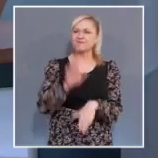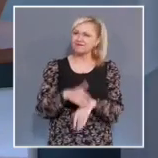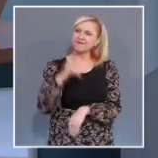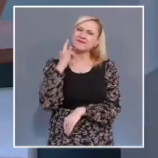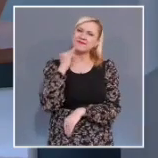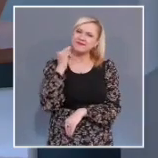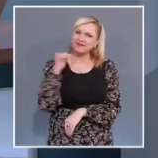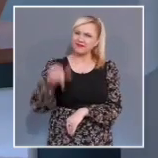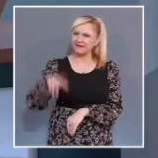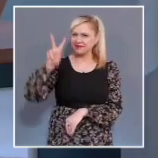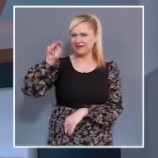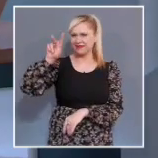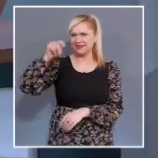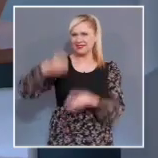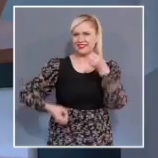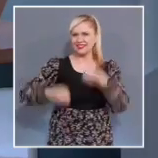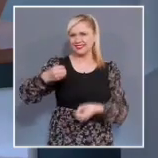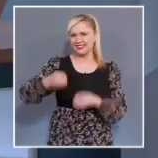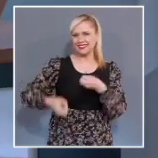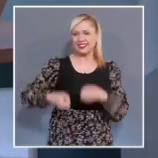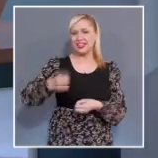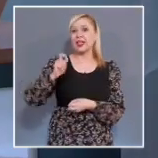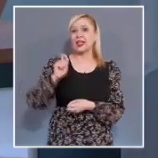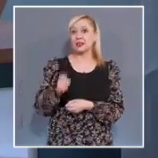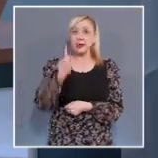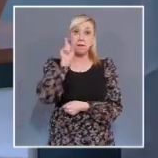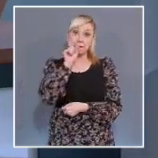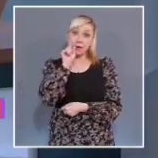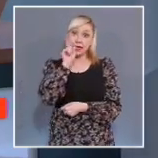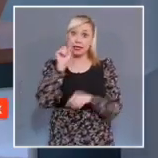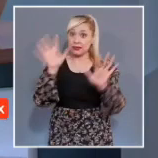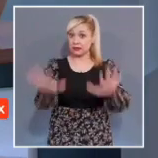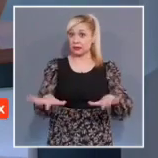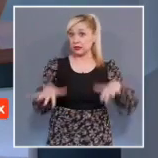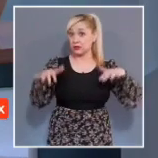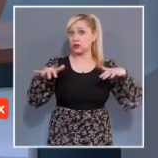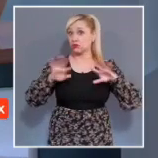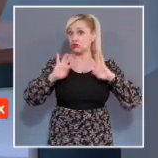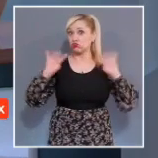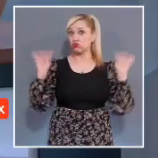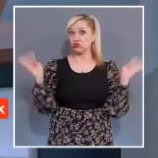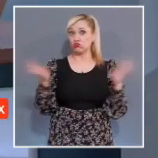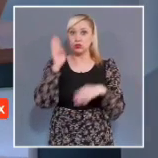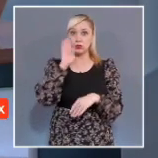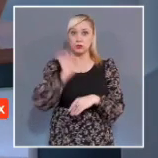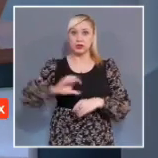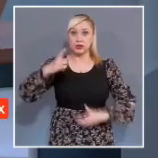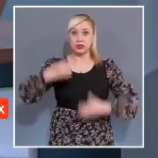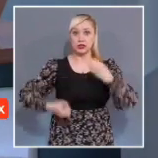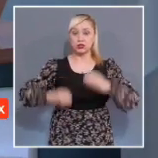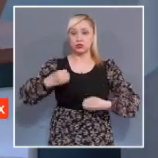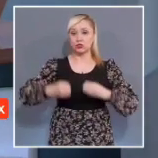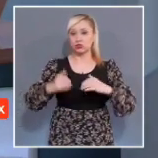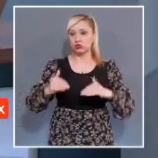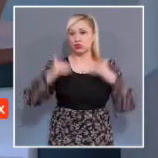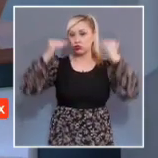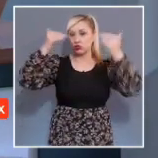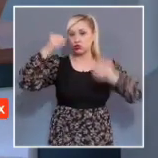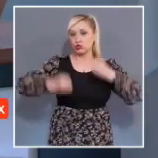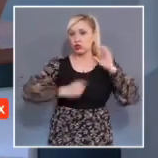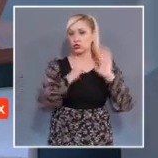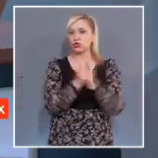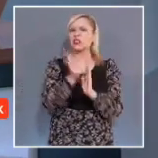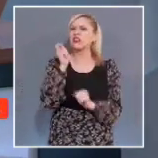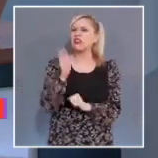Judicial de la Federación la sesión del Pleno de la Suprema Corte. Este martes el Pleno de Ministros tiene previsto analizar